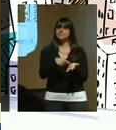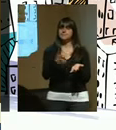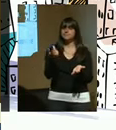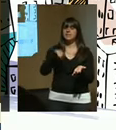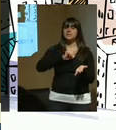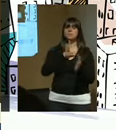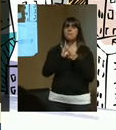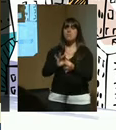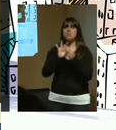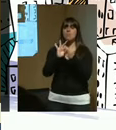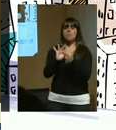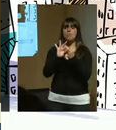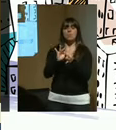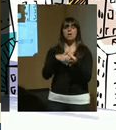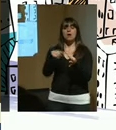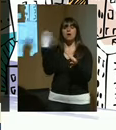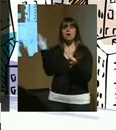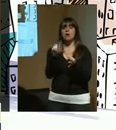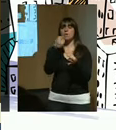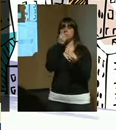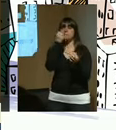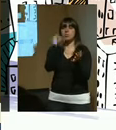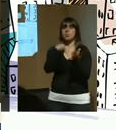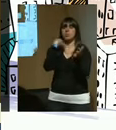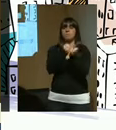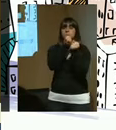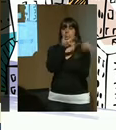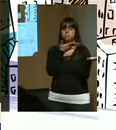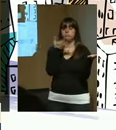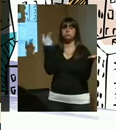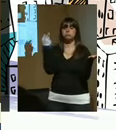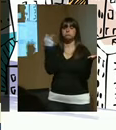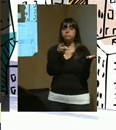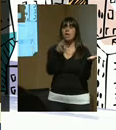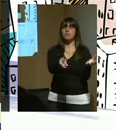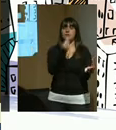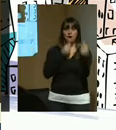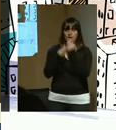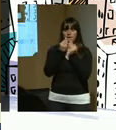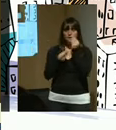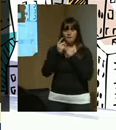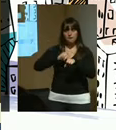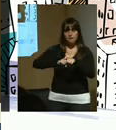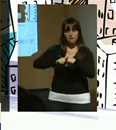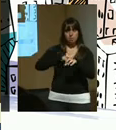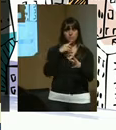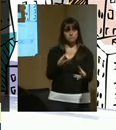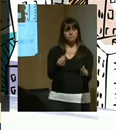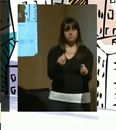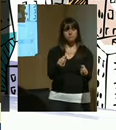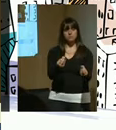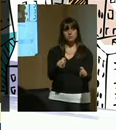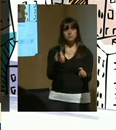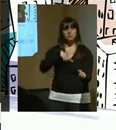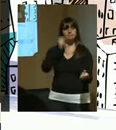muy ligados y muy cercanos a Buenos Aires, un lugar que consume mucha gastronomía, nos